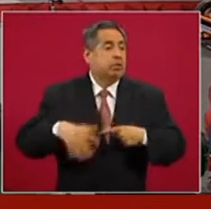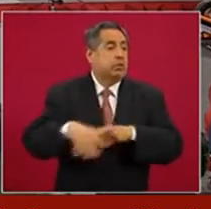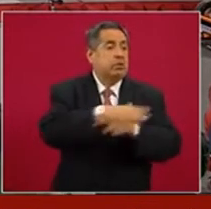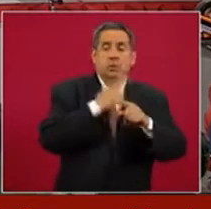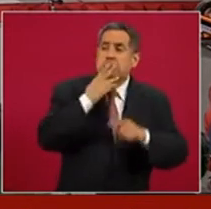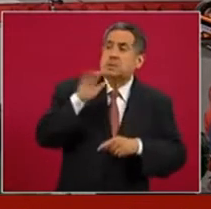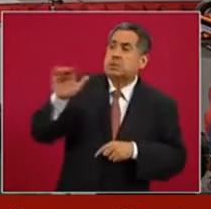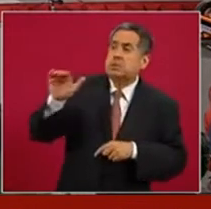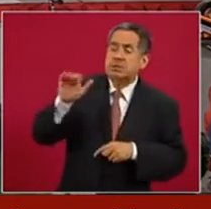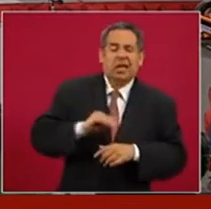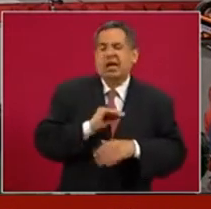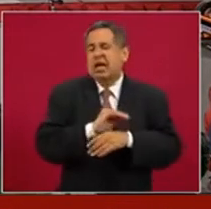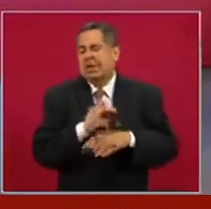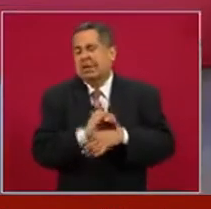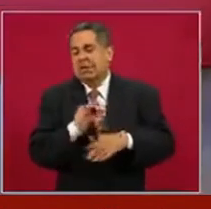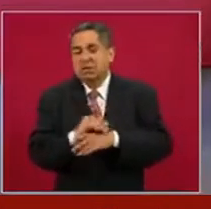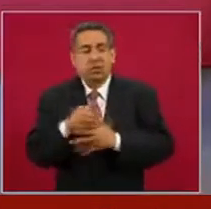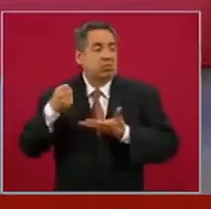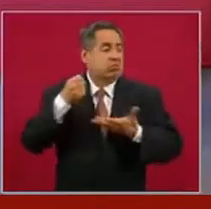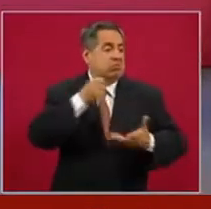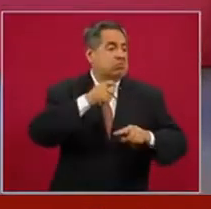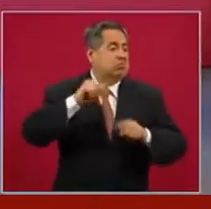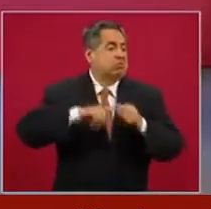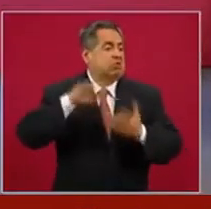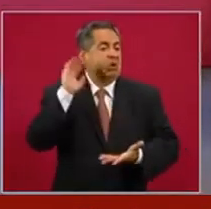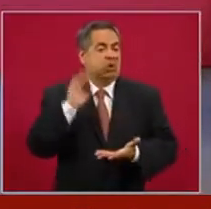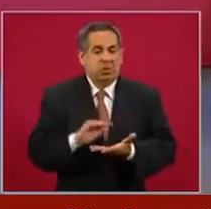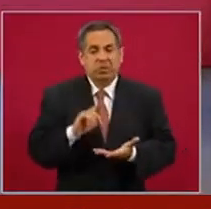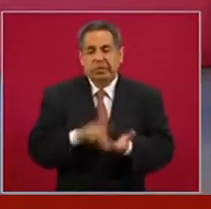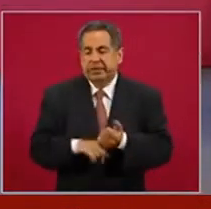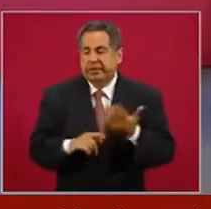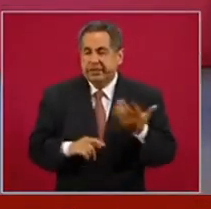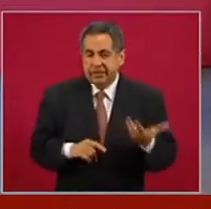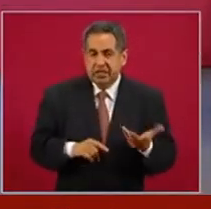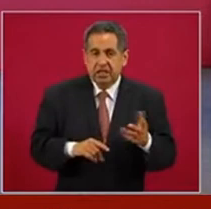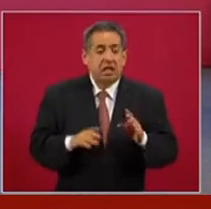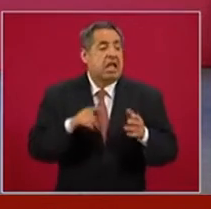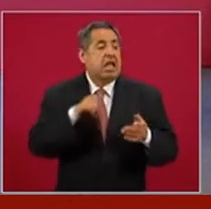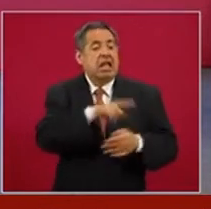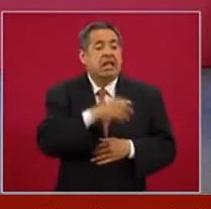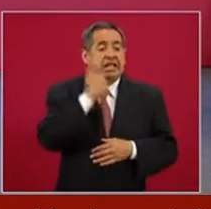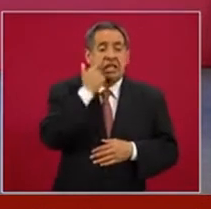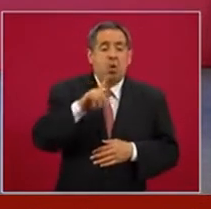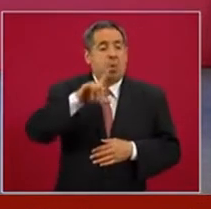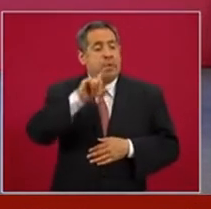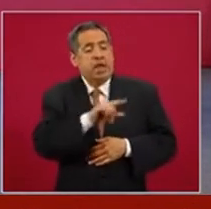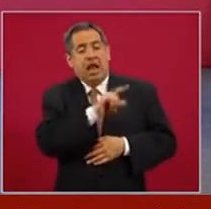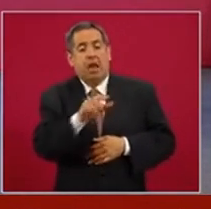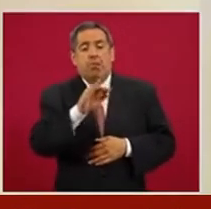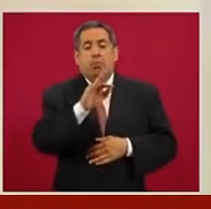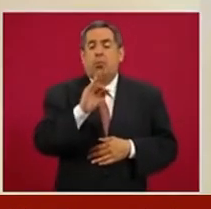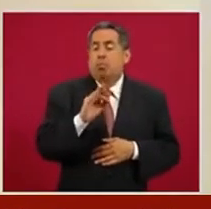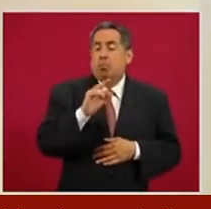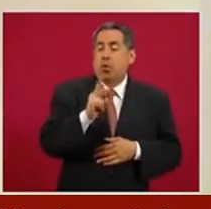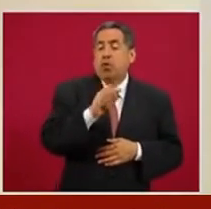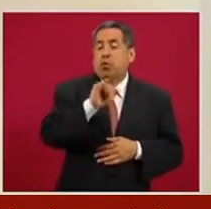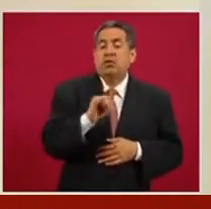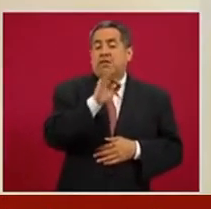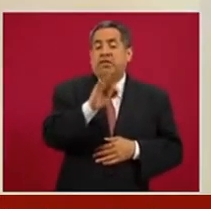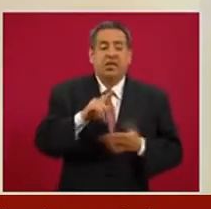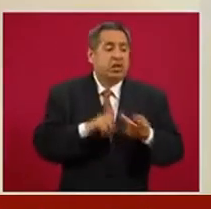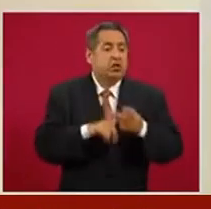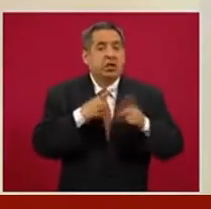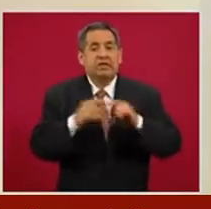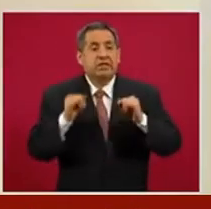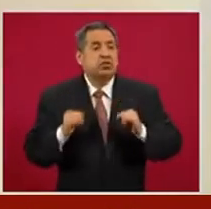lesionado presupuestalmente a los organismos autónomos, ha tratado de humillar al Poder Judicial y ha golpeado a las instituciones